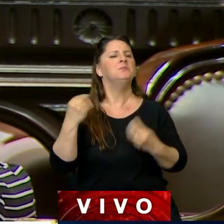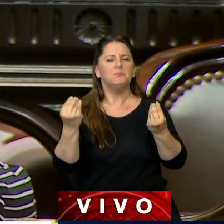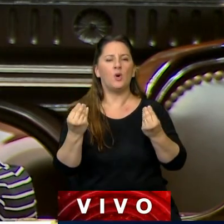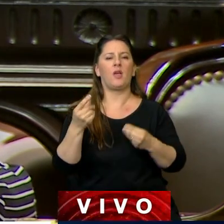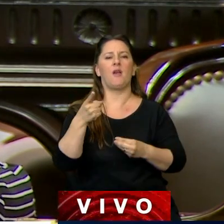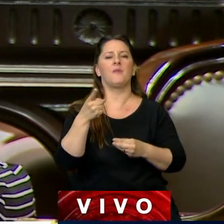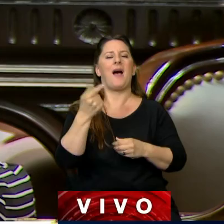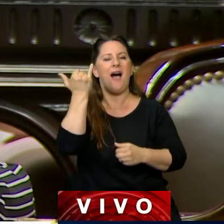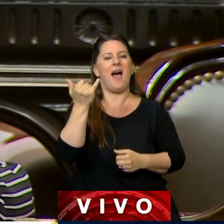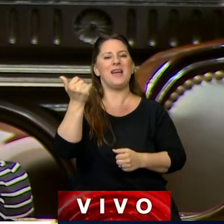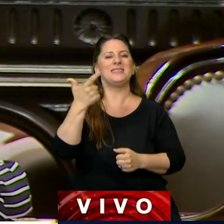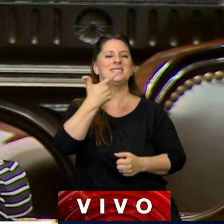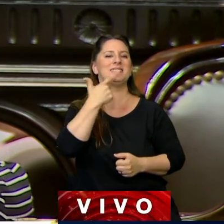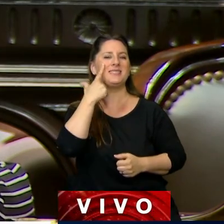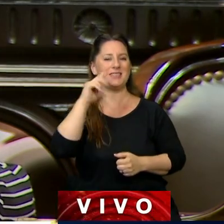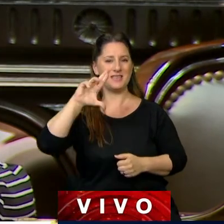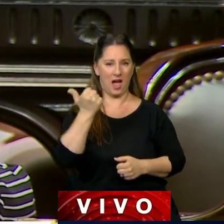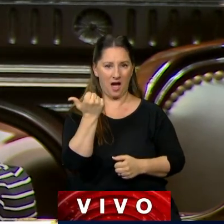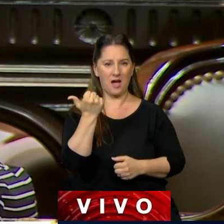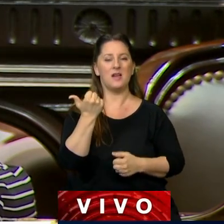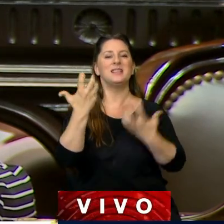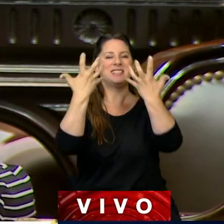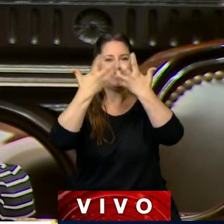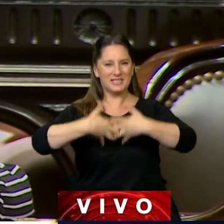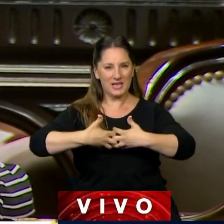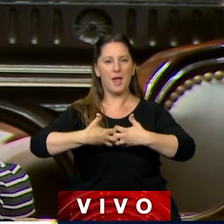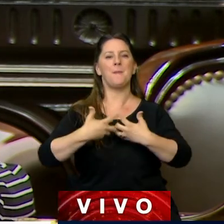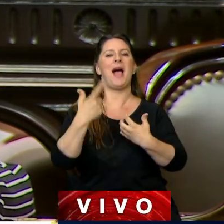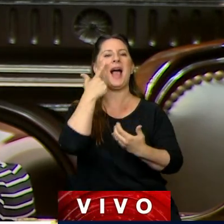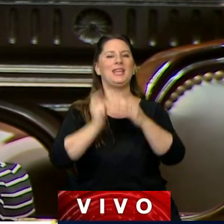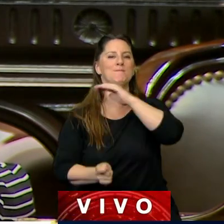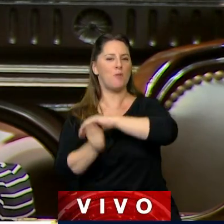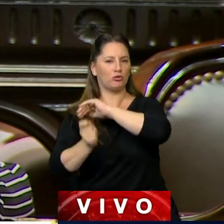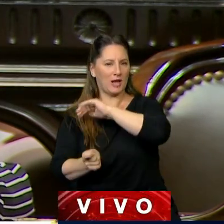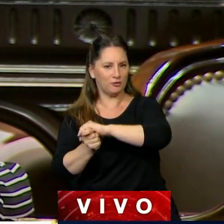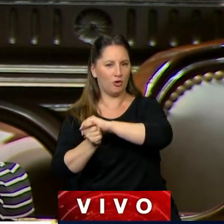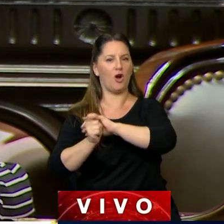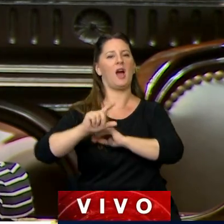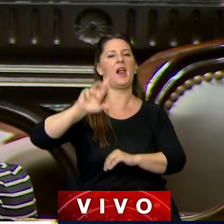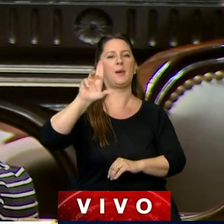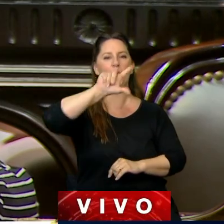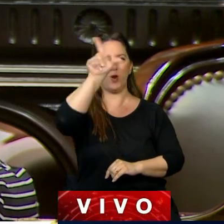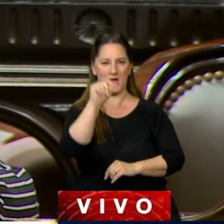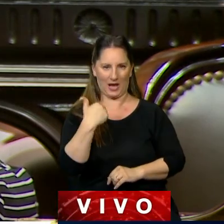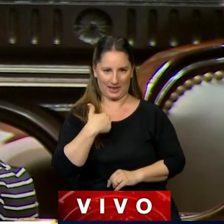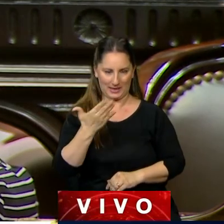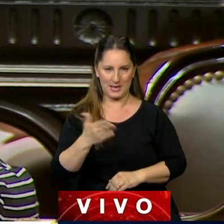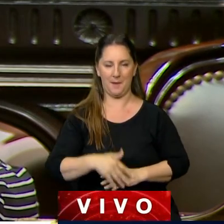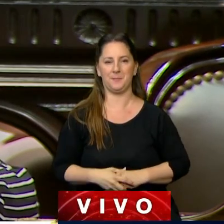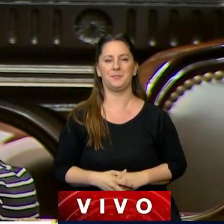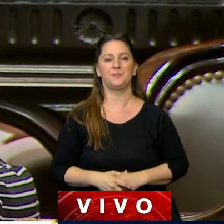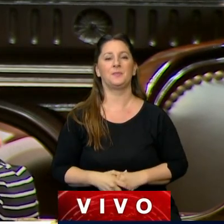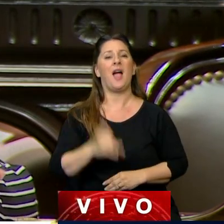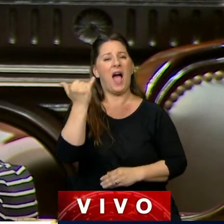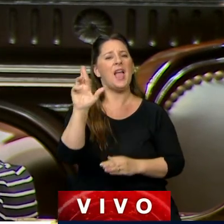del denominado SIRA, que es el Sistema de Importaciones de la República Argentina. Hay